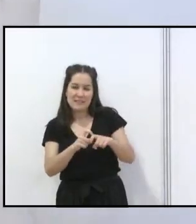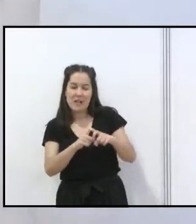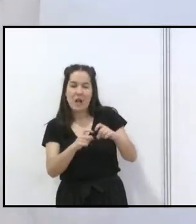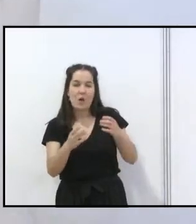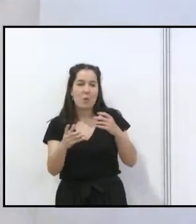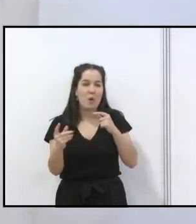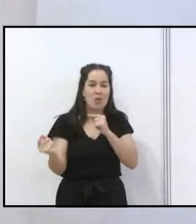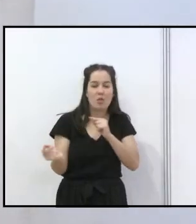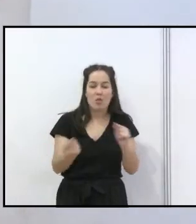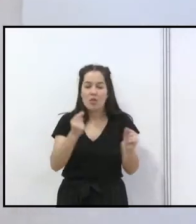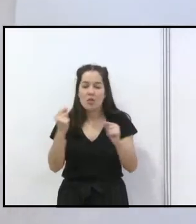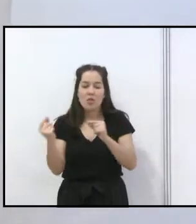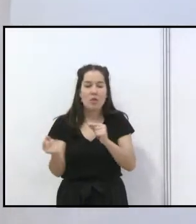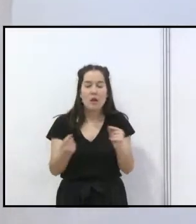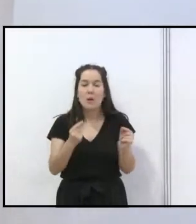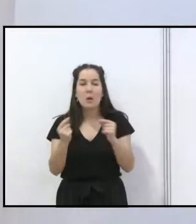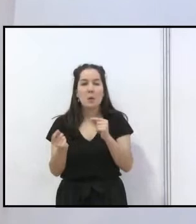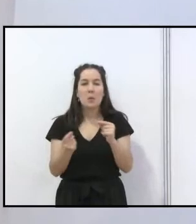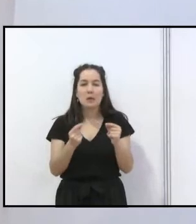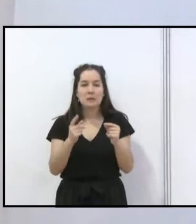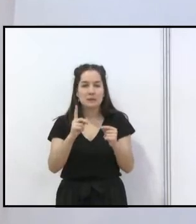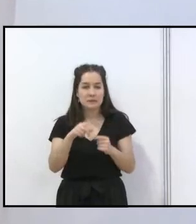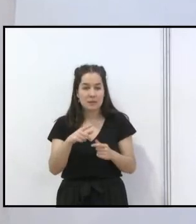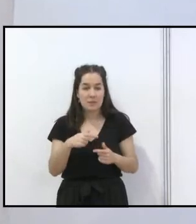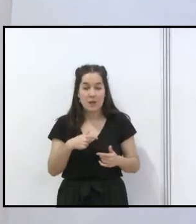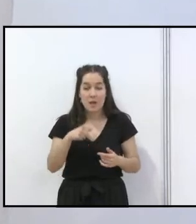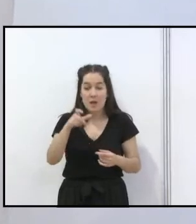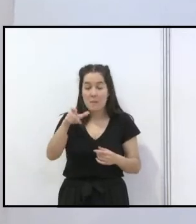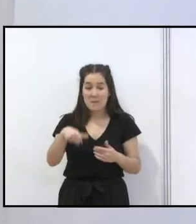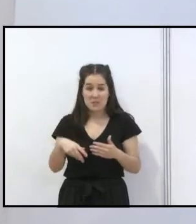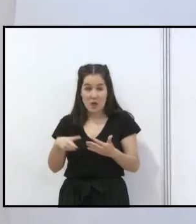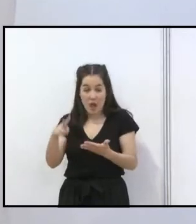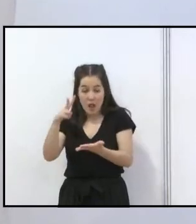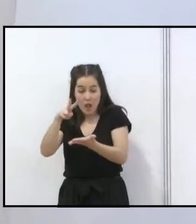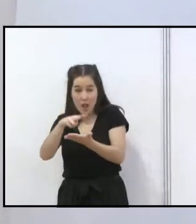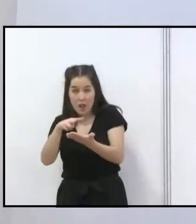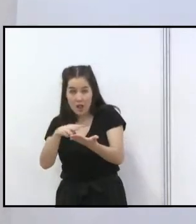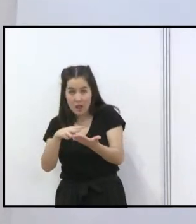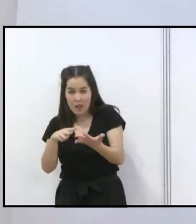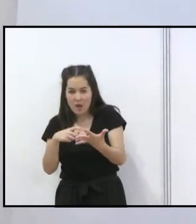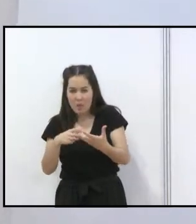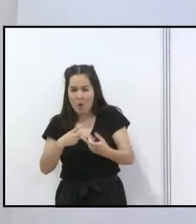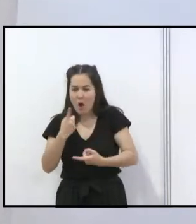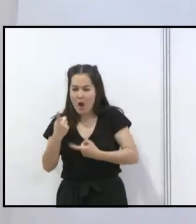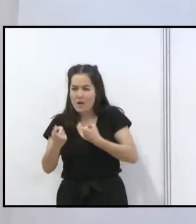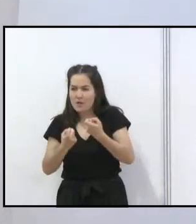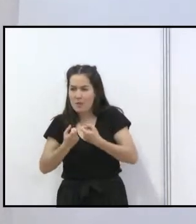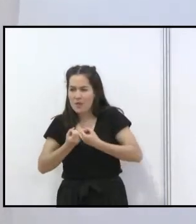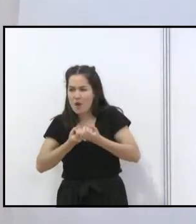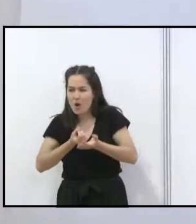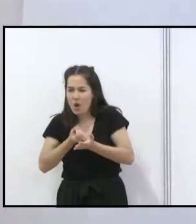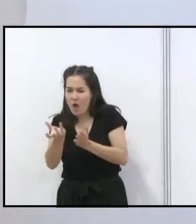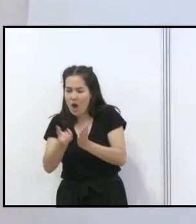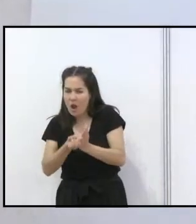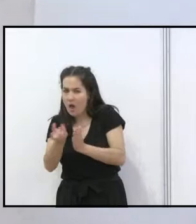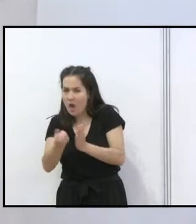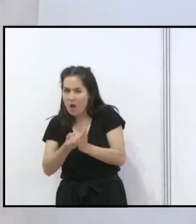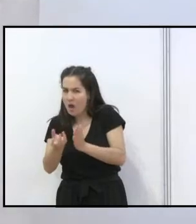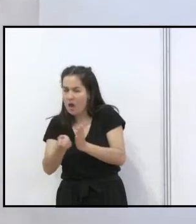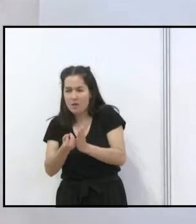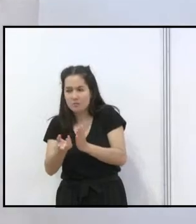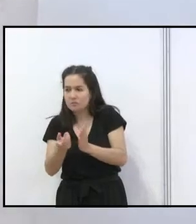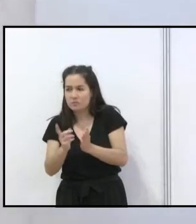intenso se propone al lector, no por saturación de información, sino por elisión de